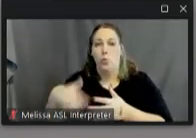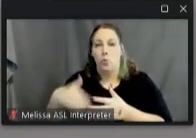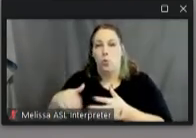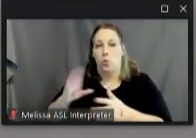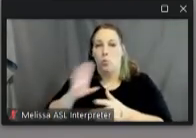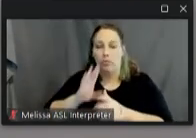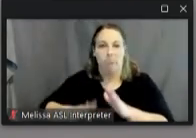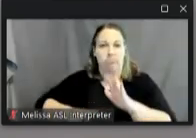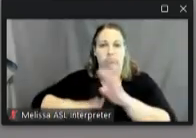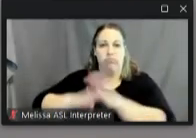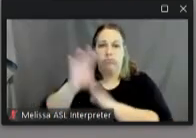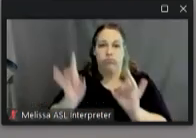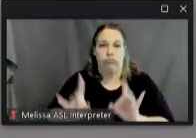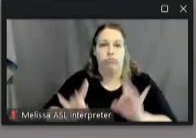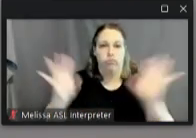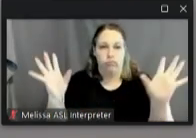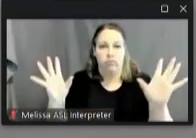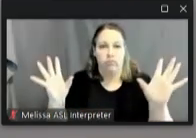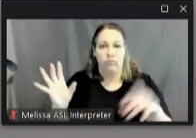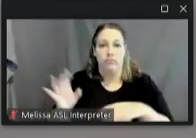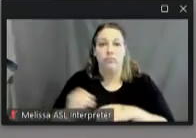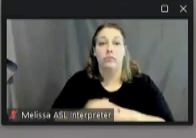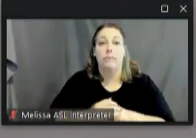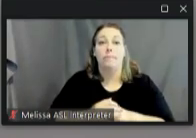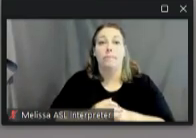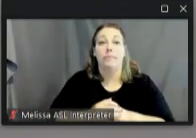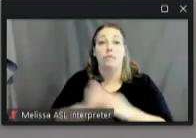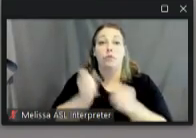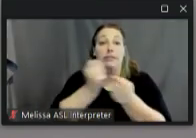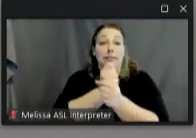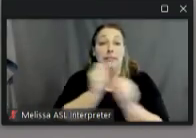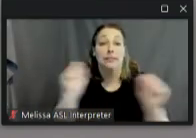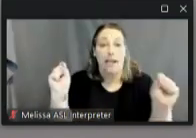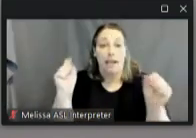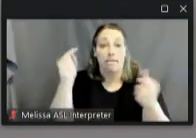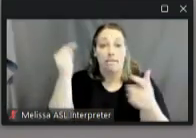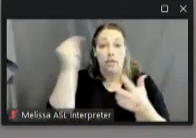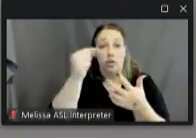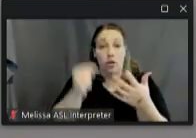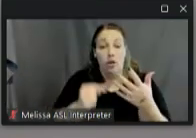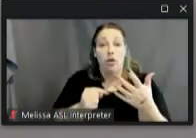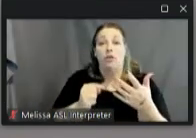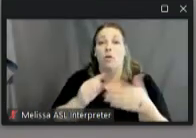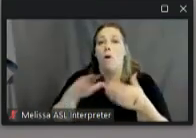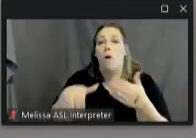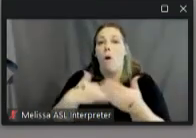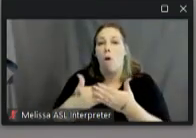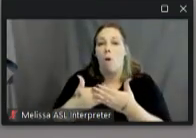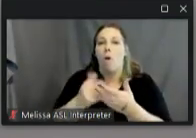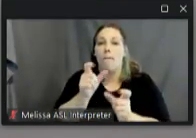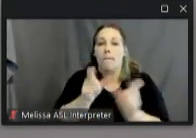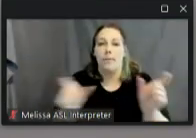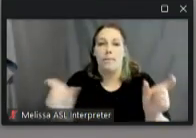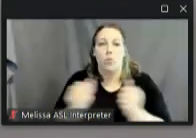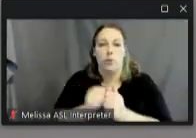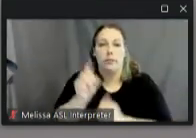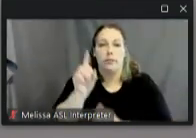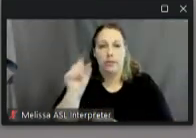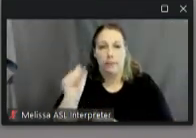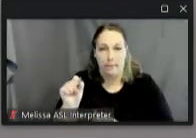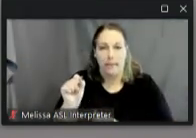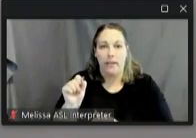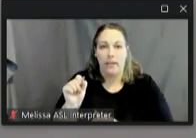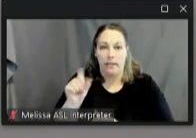con discapacidad, necesitamos antes que nada reconocerlo y aplaudimos el reconocimiento y a la vez hacemos